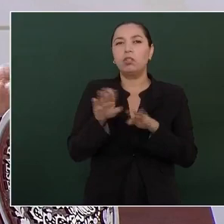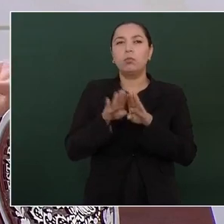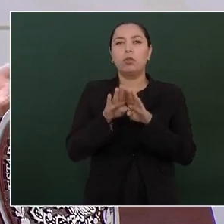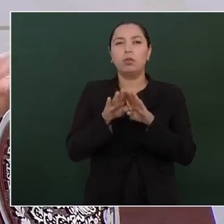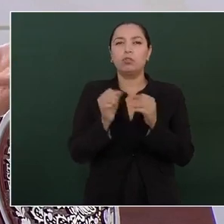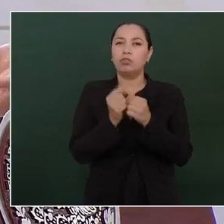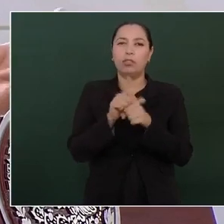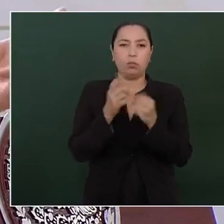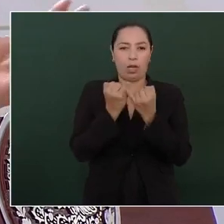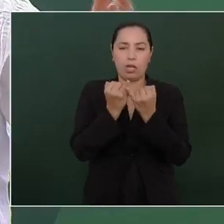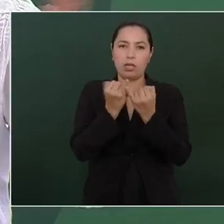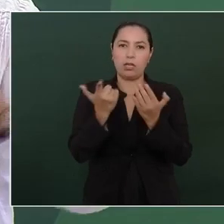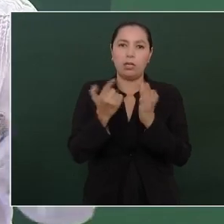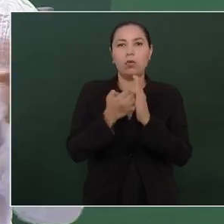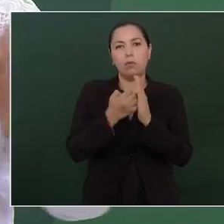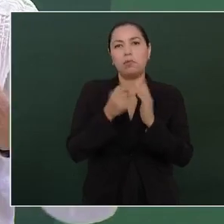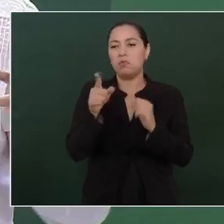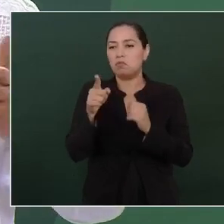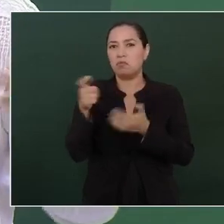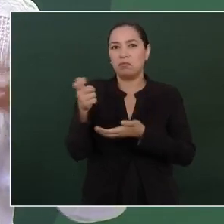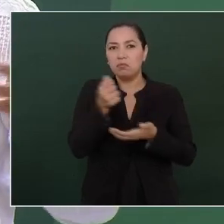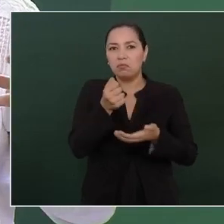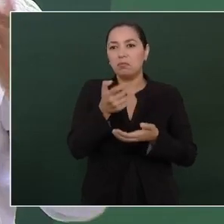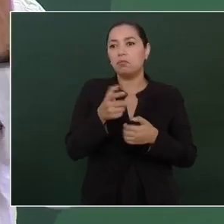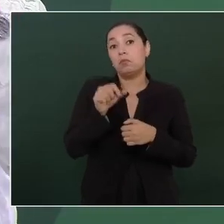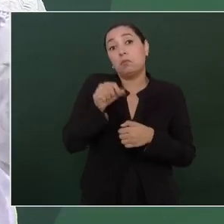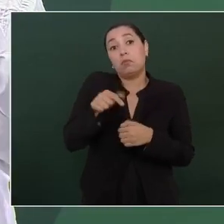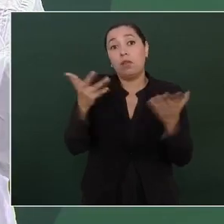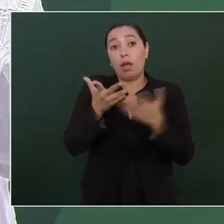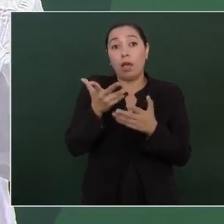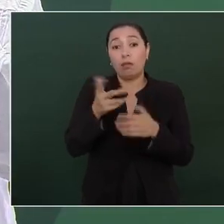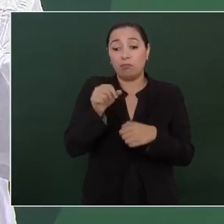social y económica, comercial, se hace en Sinaloa.